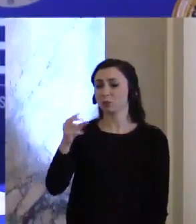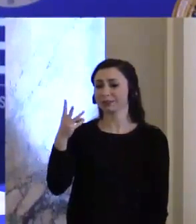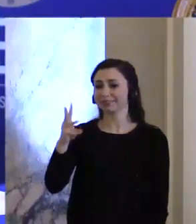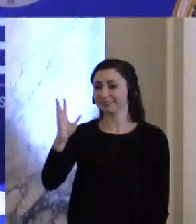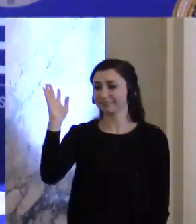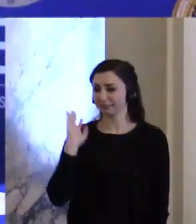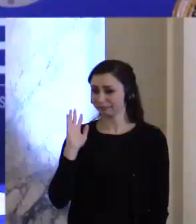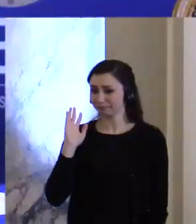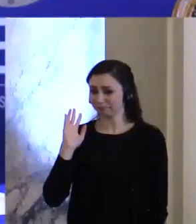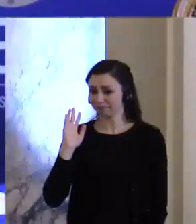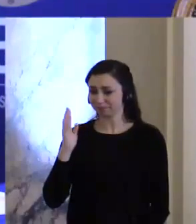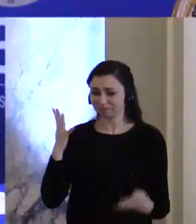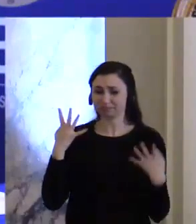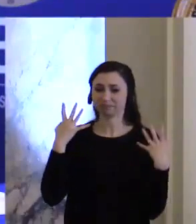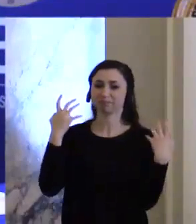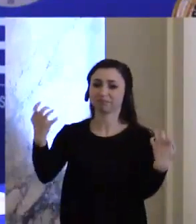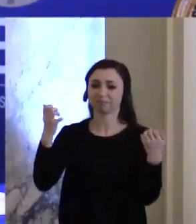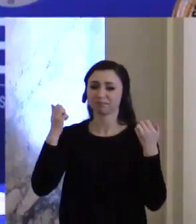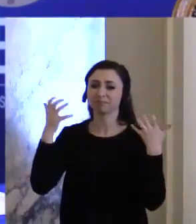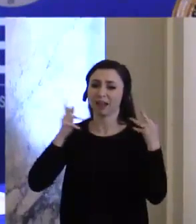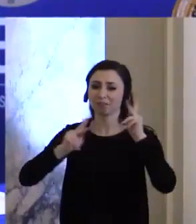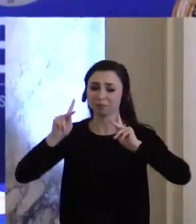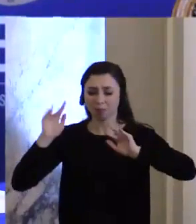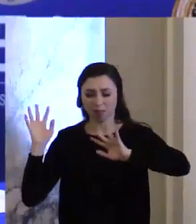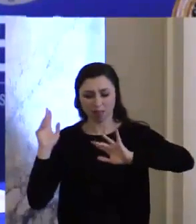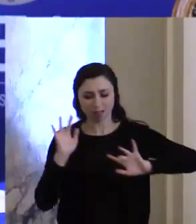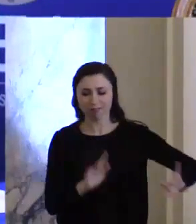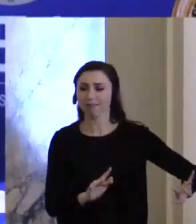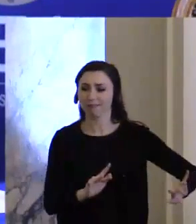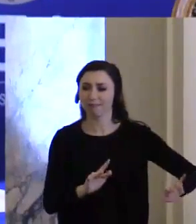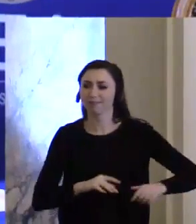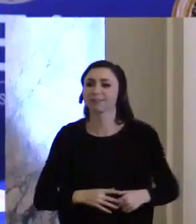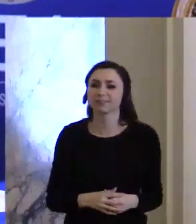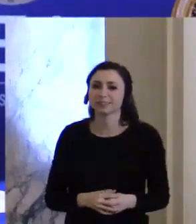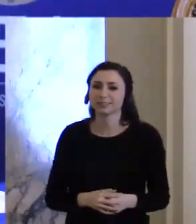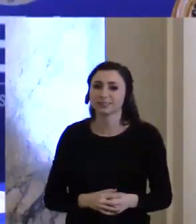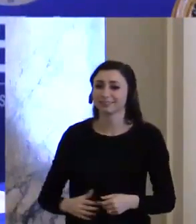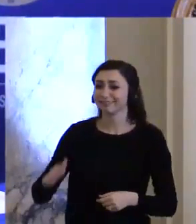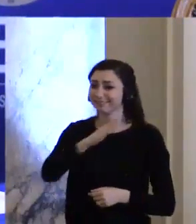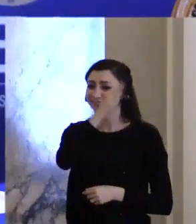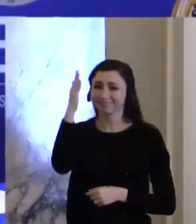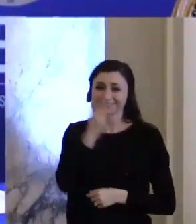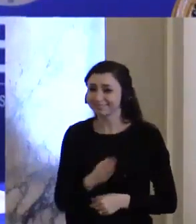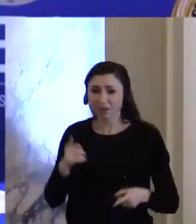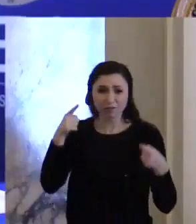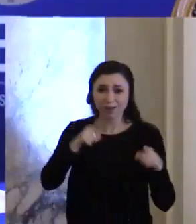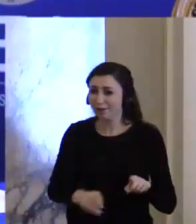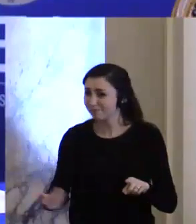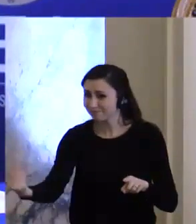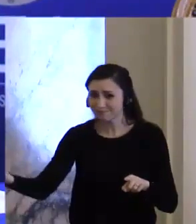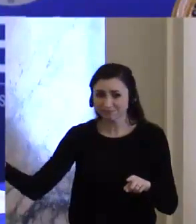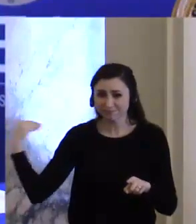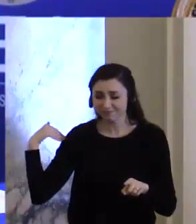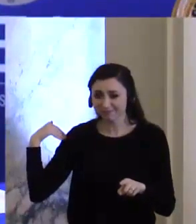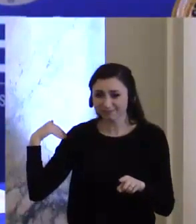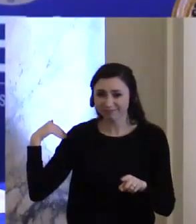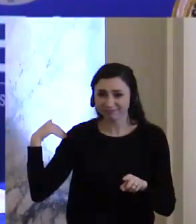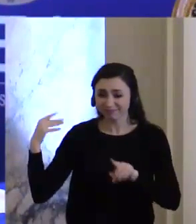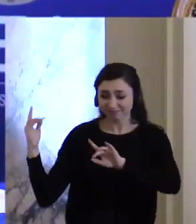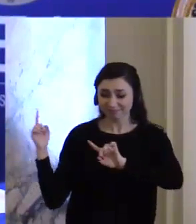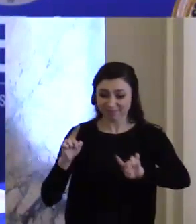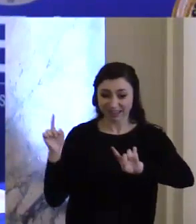that was widely attended by civil society. As this had never been done before, the attendance